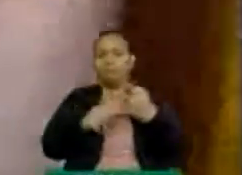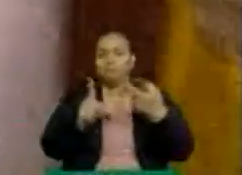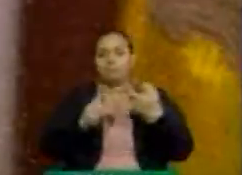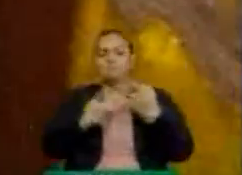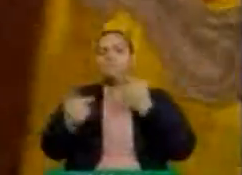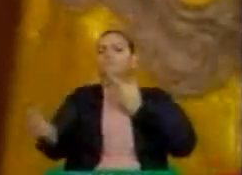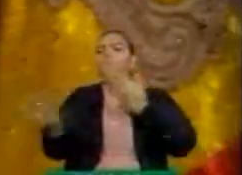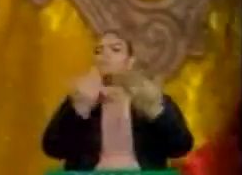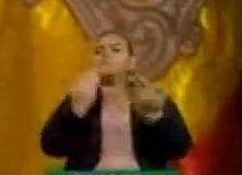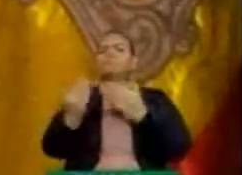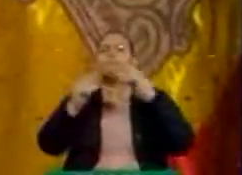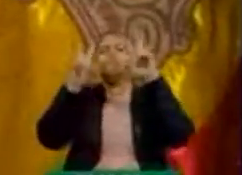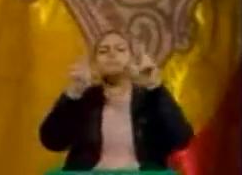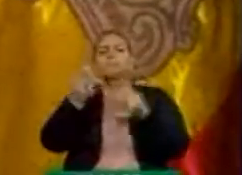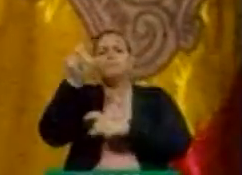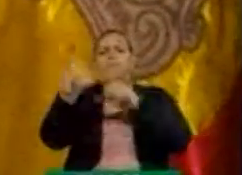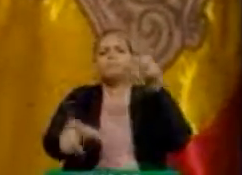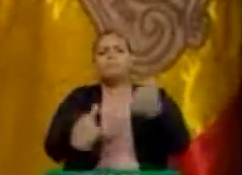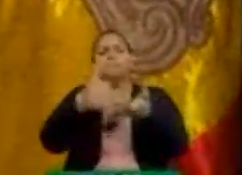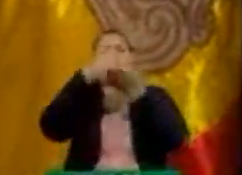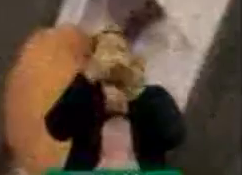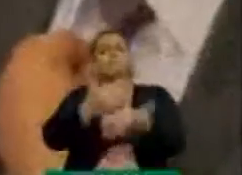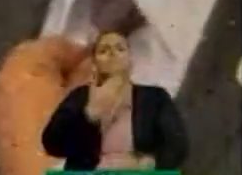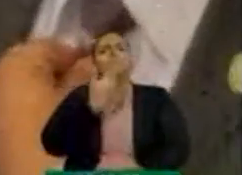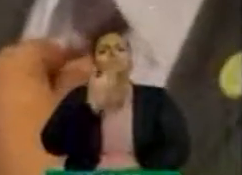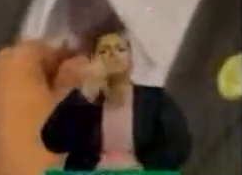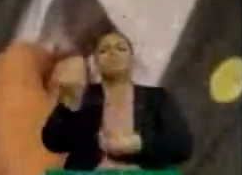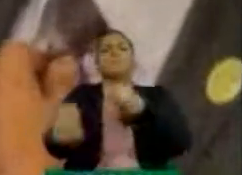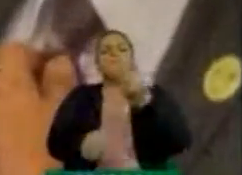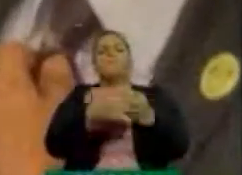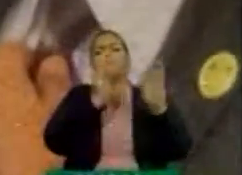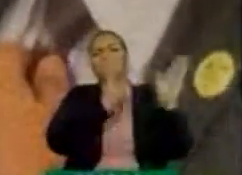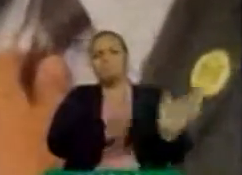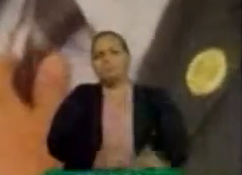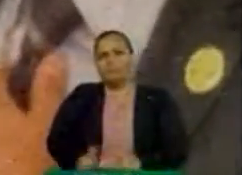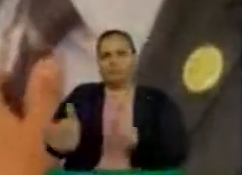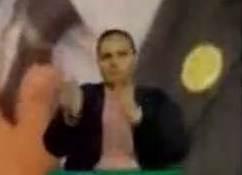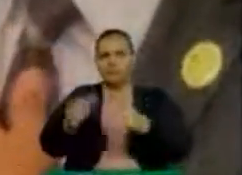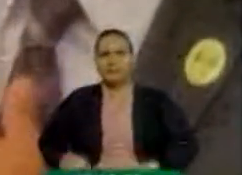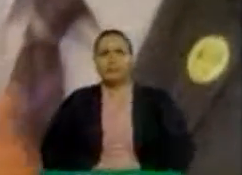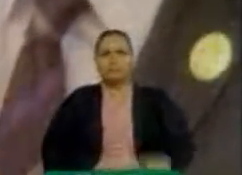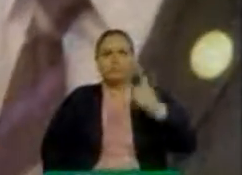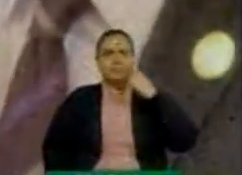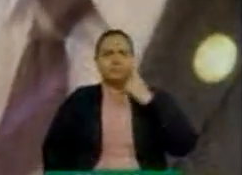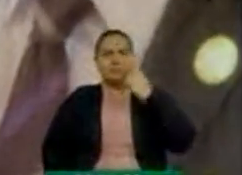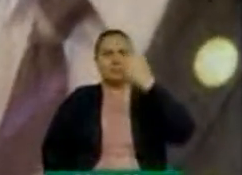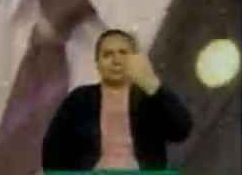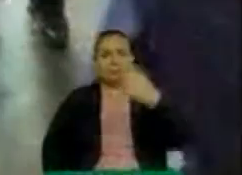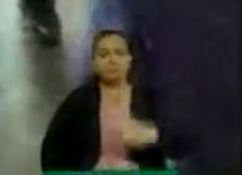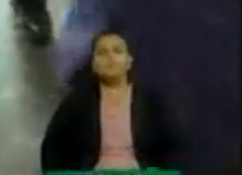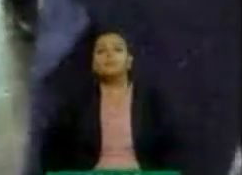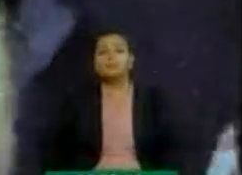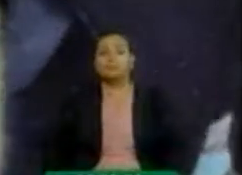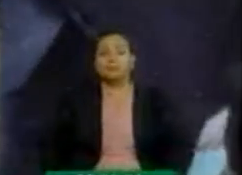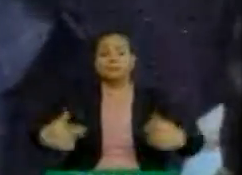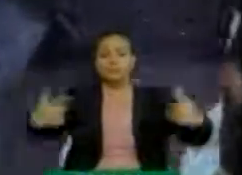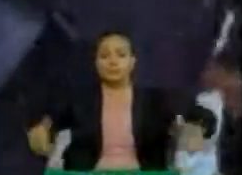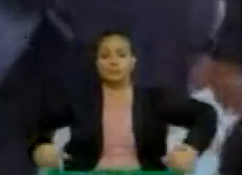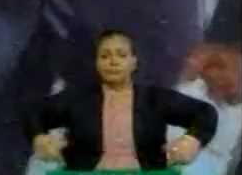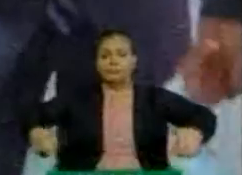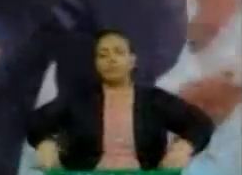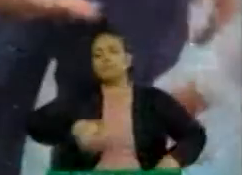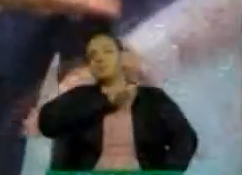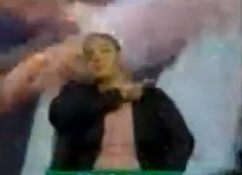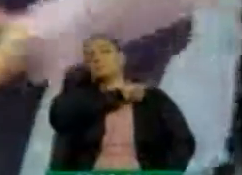iberoamericana que se desarrolla en guatemala en su primer día en el país centroamericano el primer mandatario se reunió con su